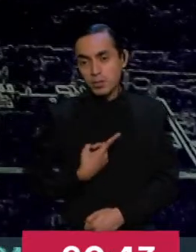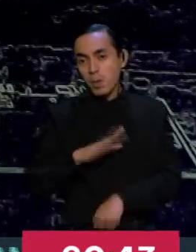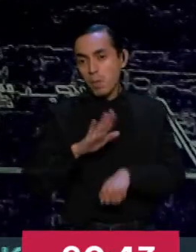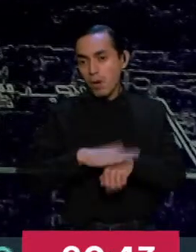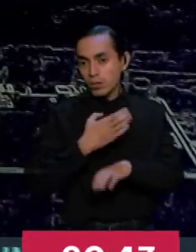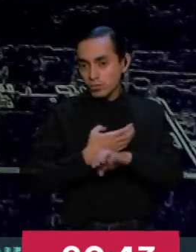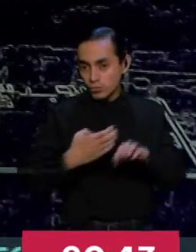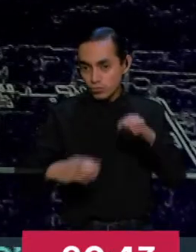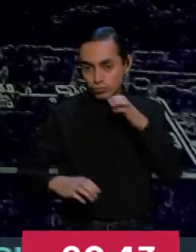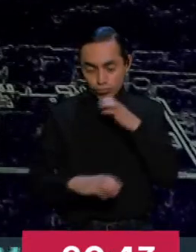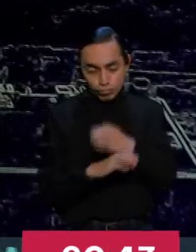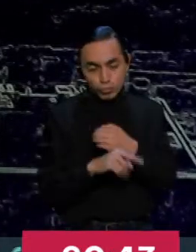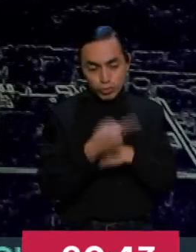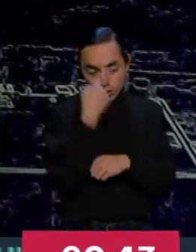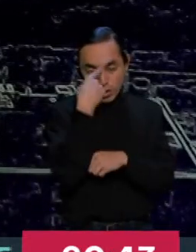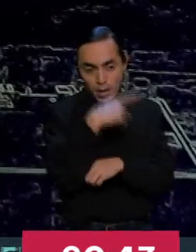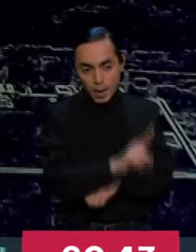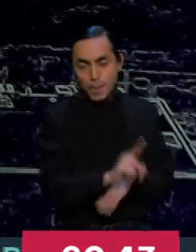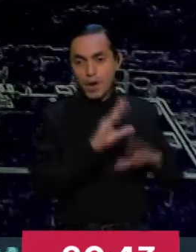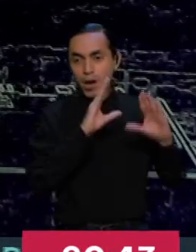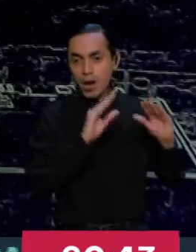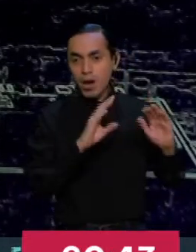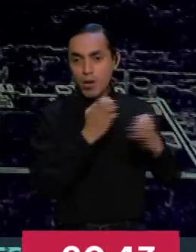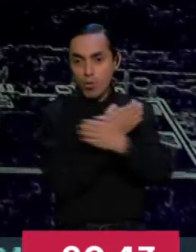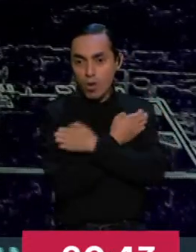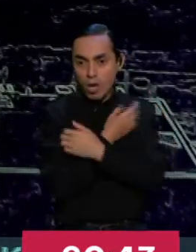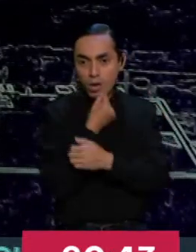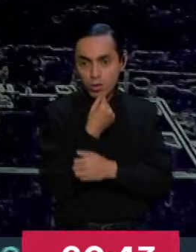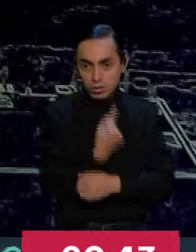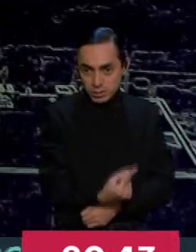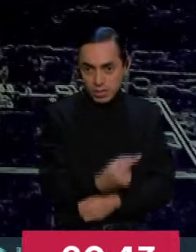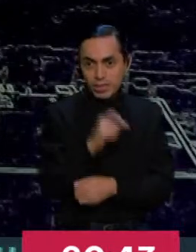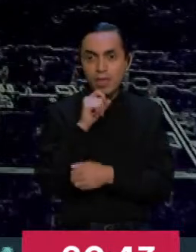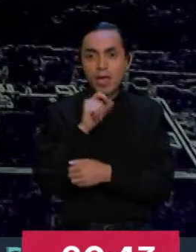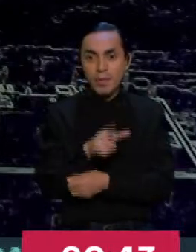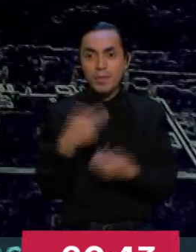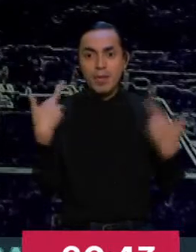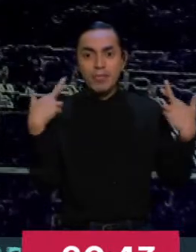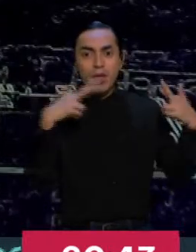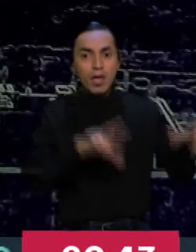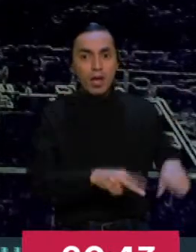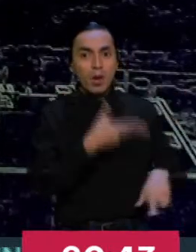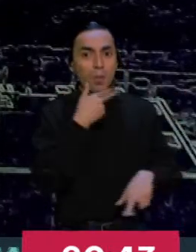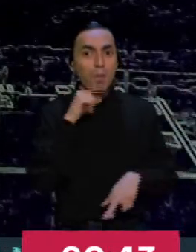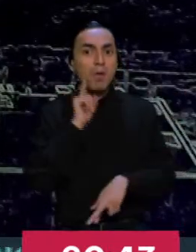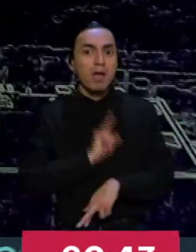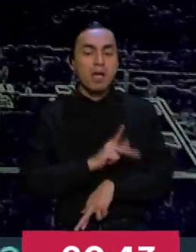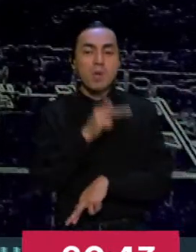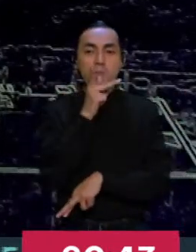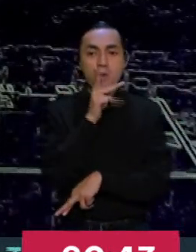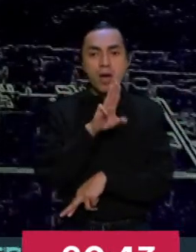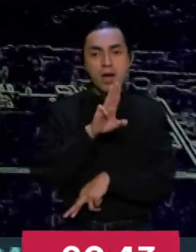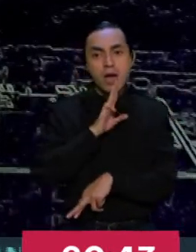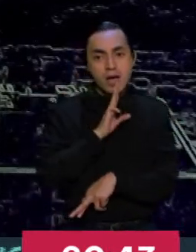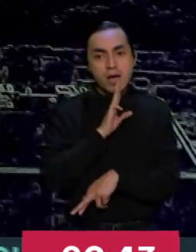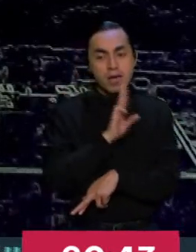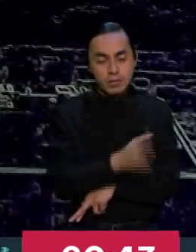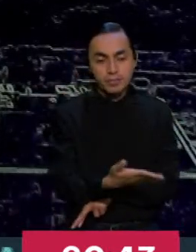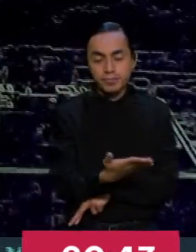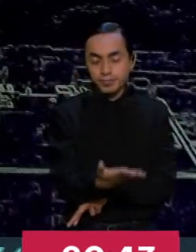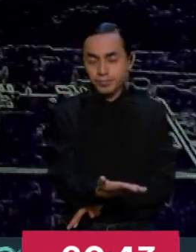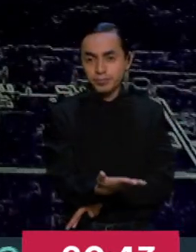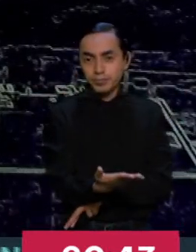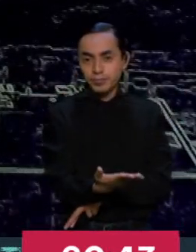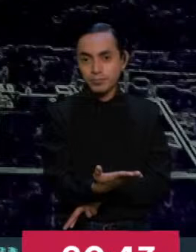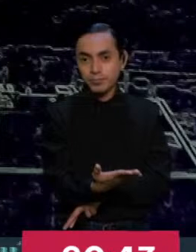recursos, pero no solo para educar a los niños, sino para educar a los docentes, a los padres y a aquellos que están